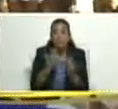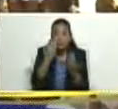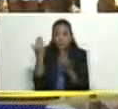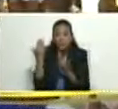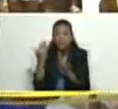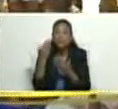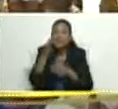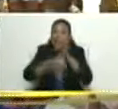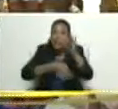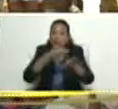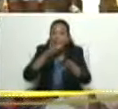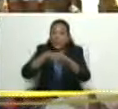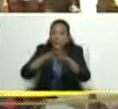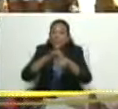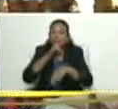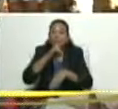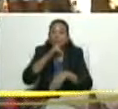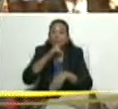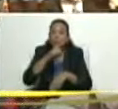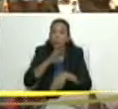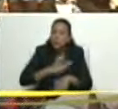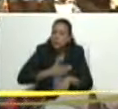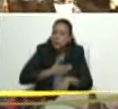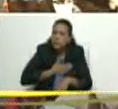Tengo que decirle,